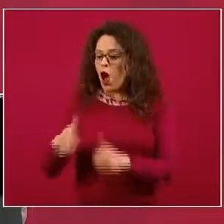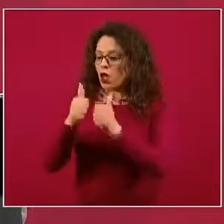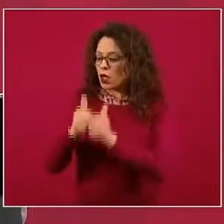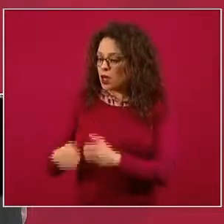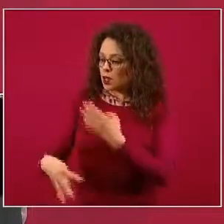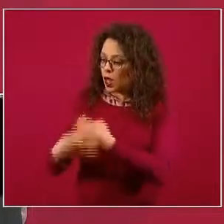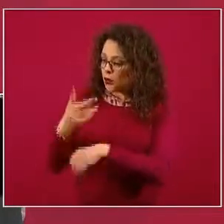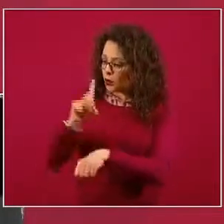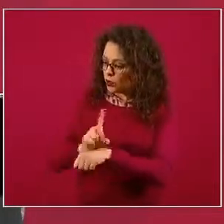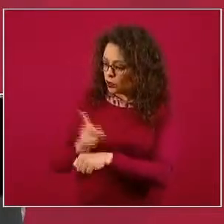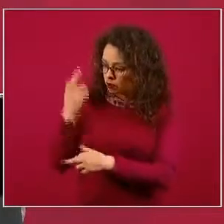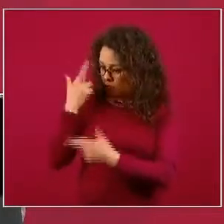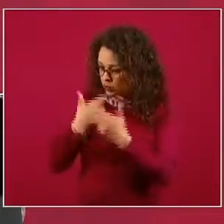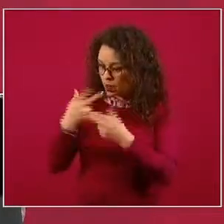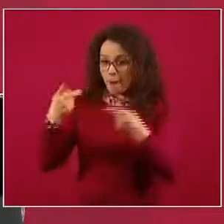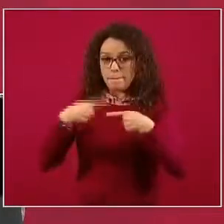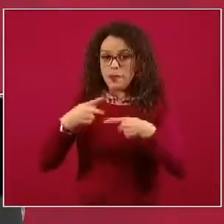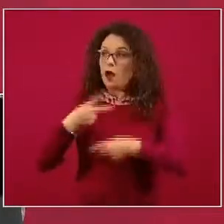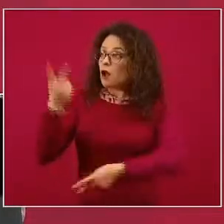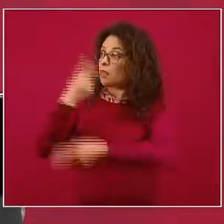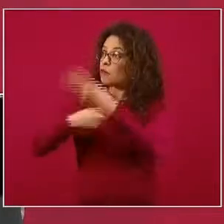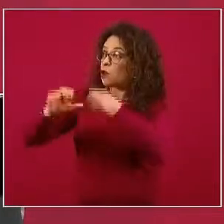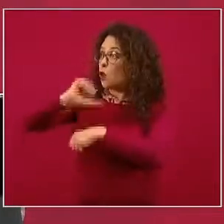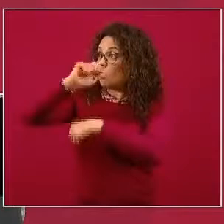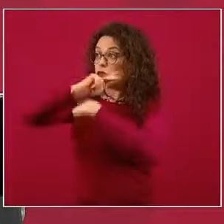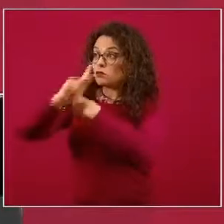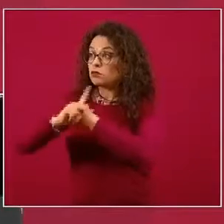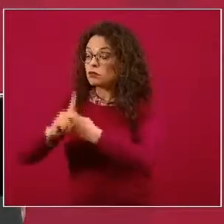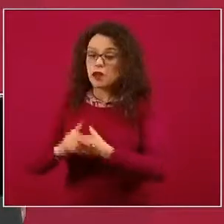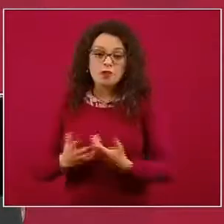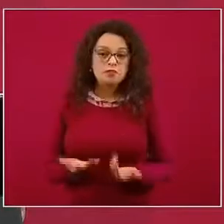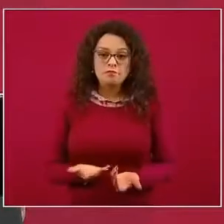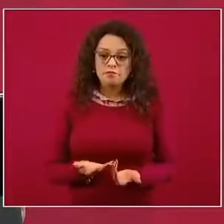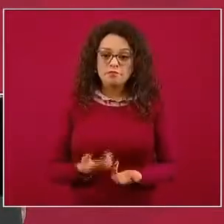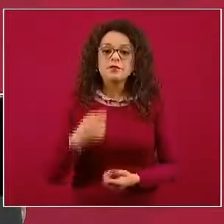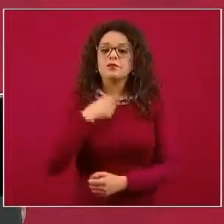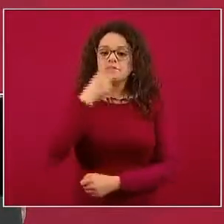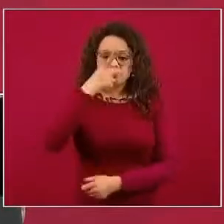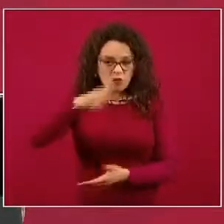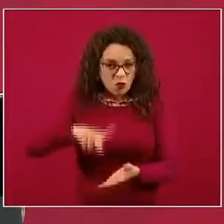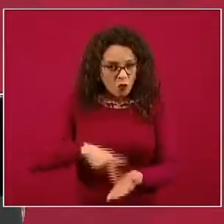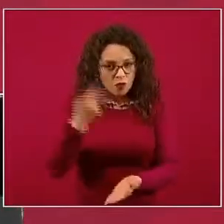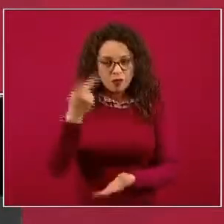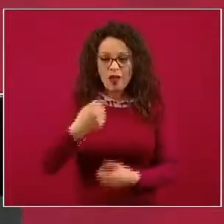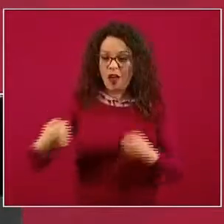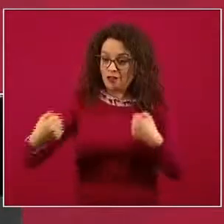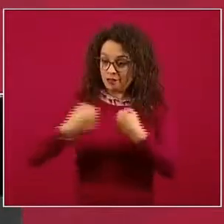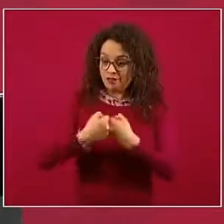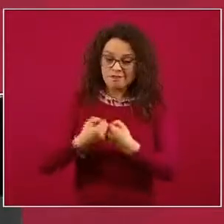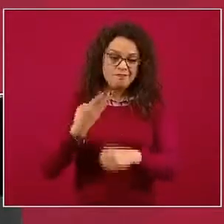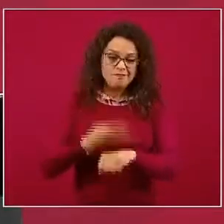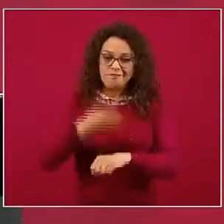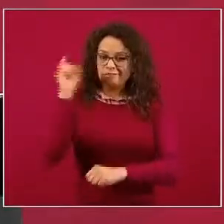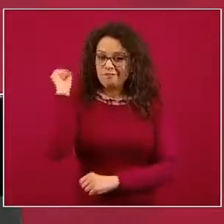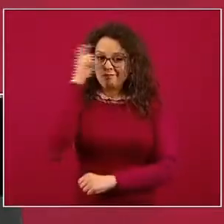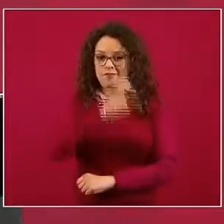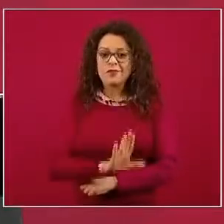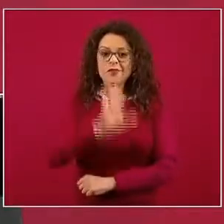personas que vienen de otro país. Insisto, las fronteras son accidentes geográficos, pero también accidentes